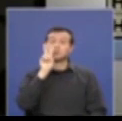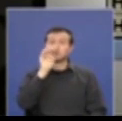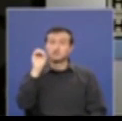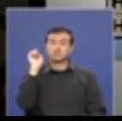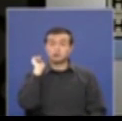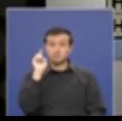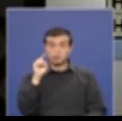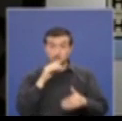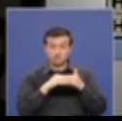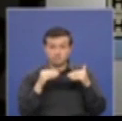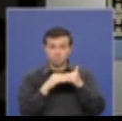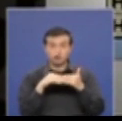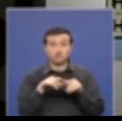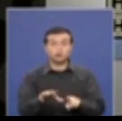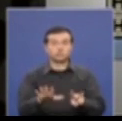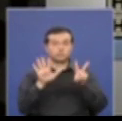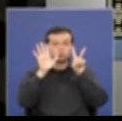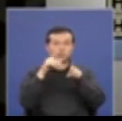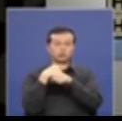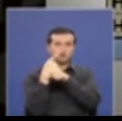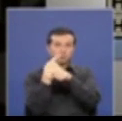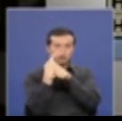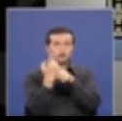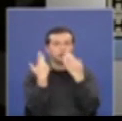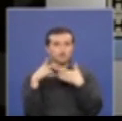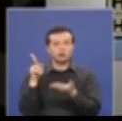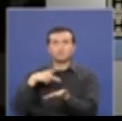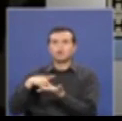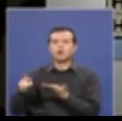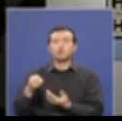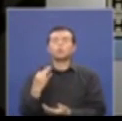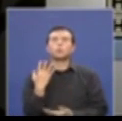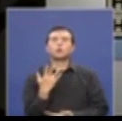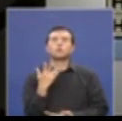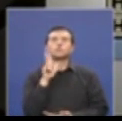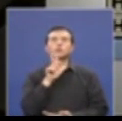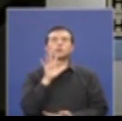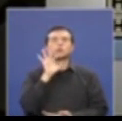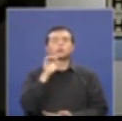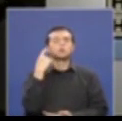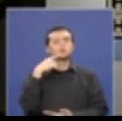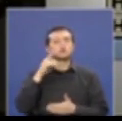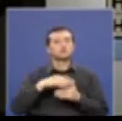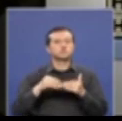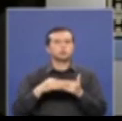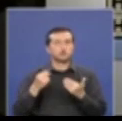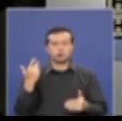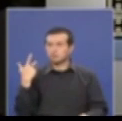45.200.000 dólares que costaron los 7 helicópteros, se han pagado hasta ahora solo